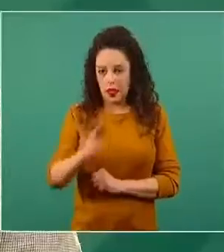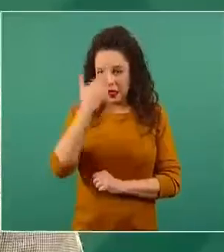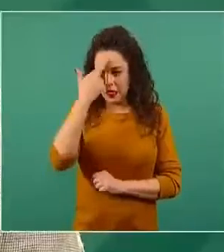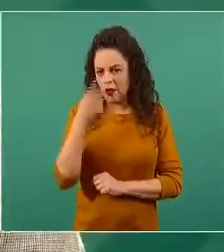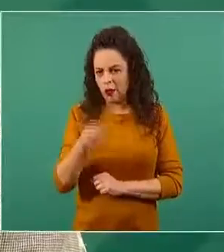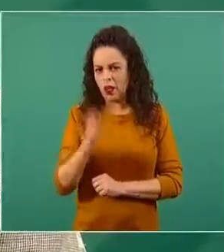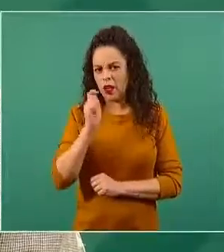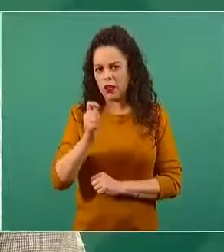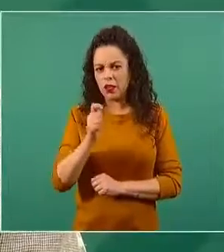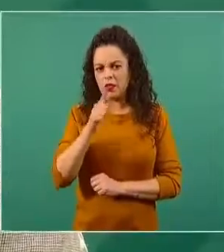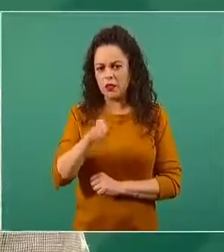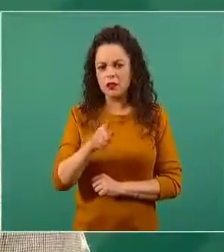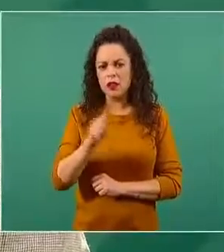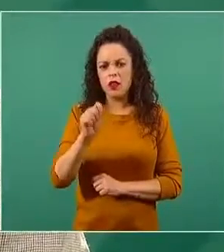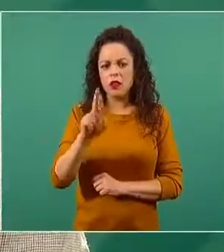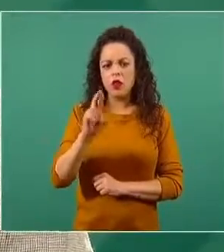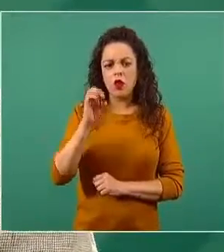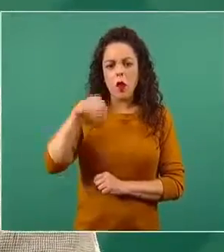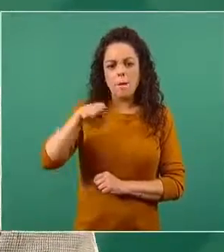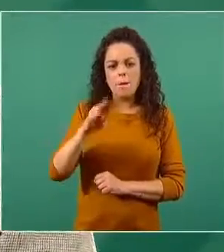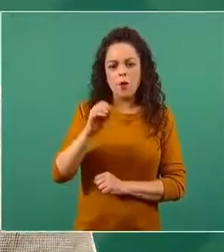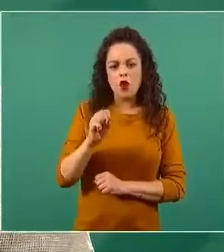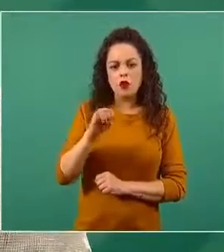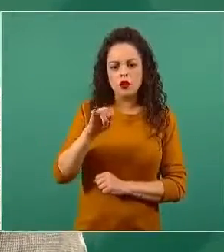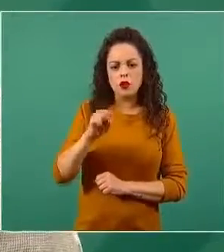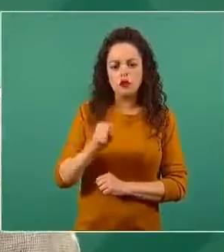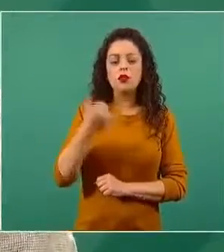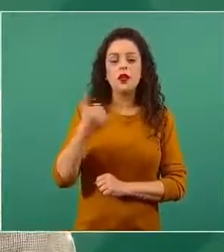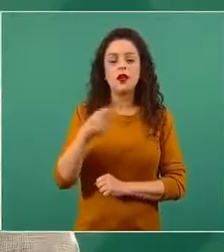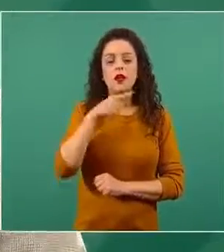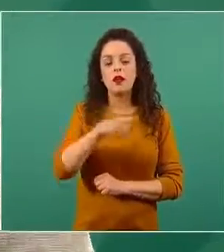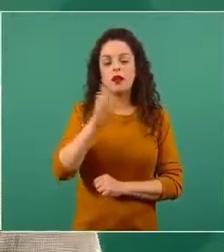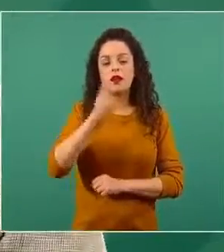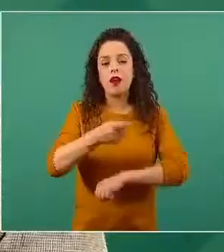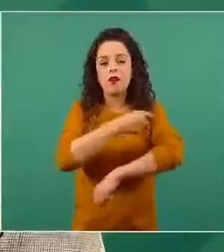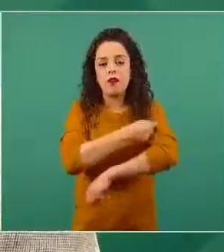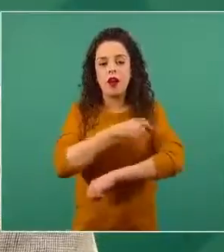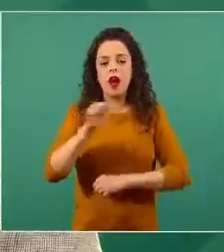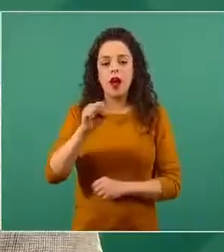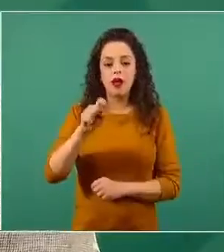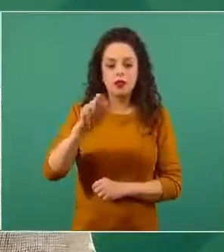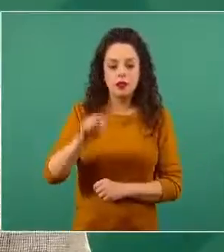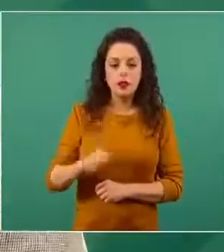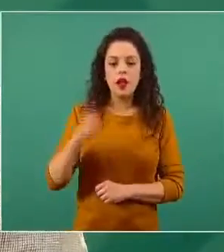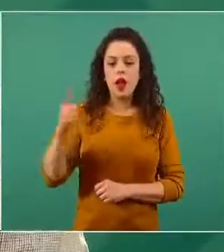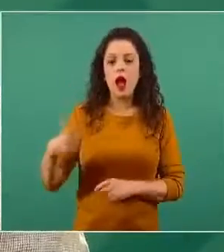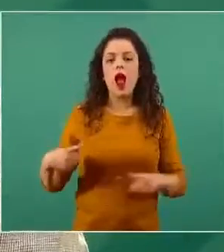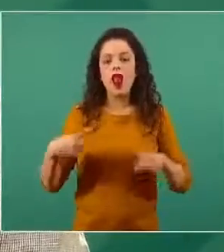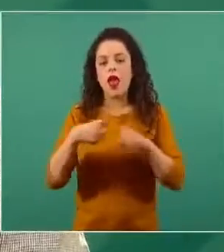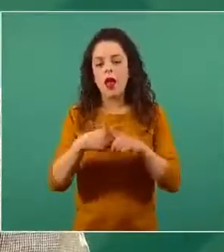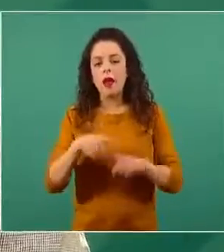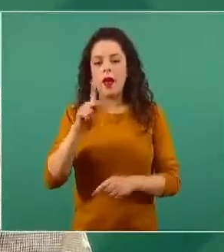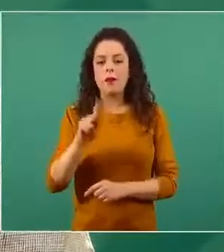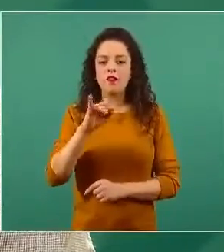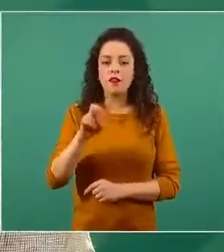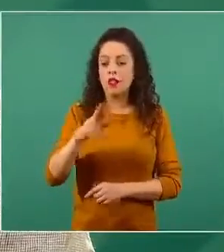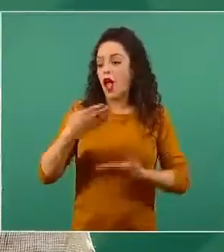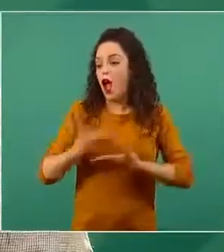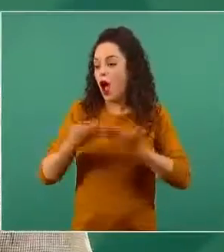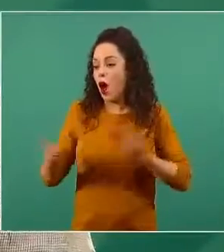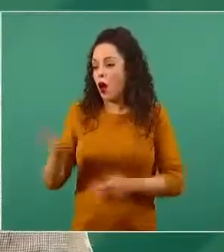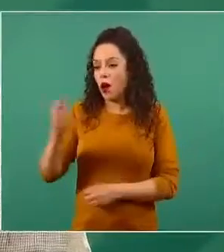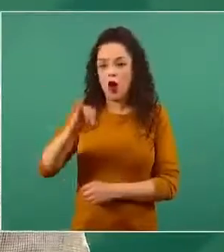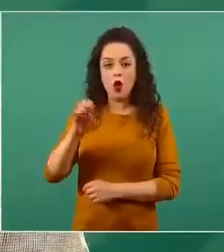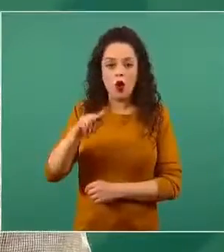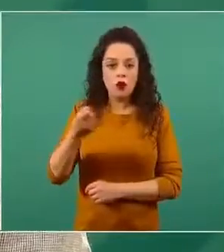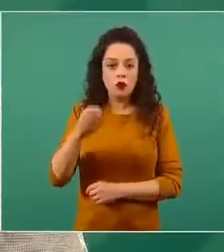de trombosis y la vacuna de Astra, alergia y la vacuna de Pfizer. Ahora con Johnson & Johnson